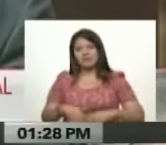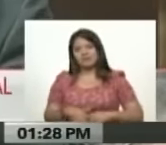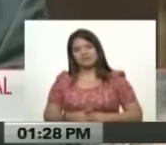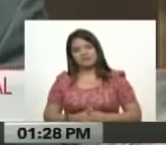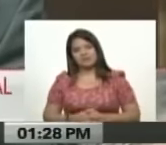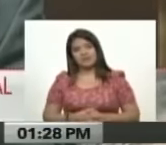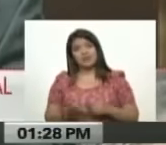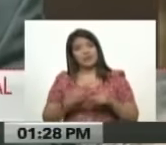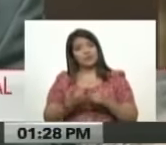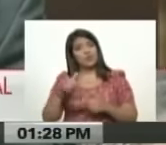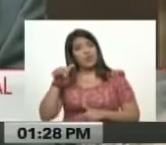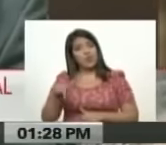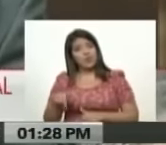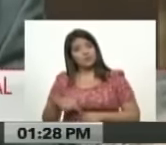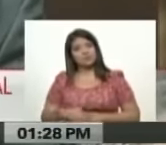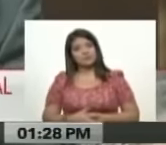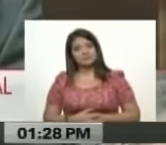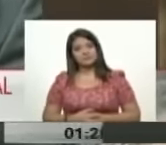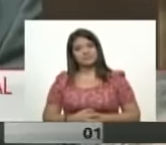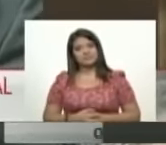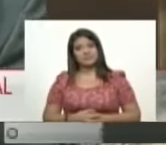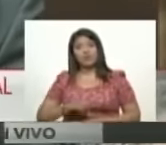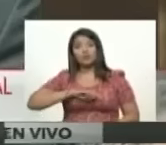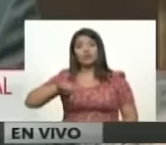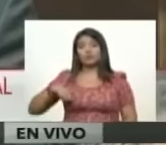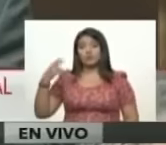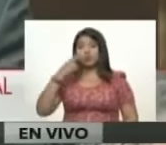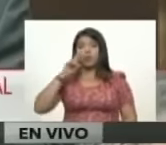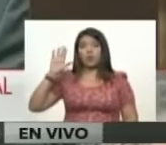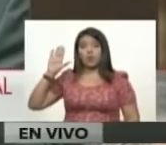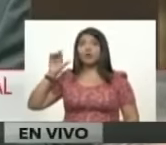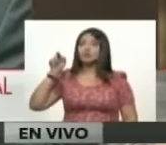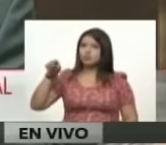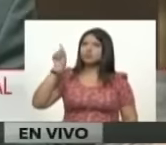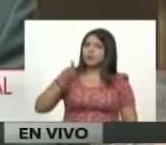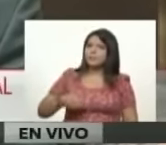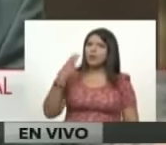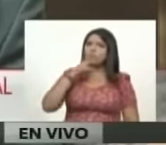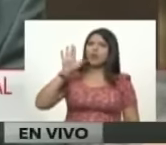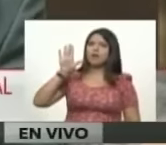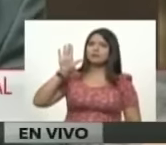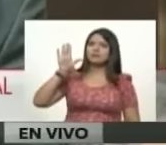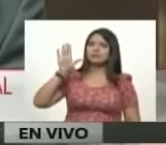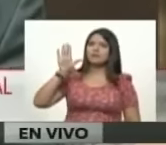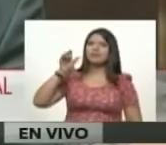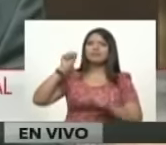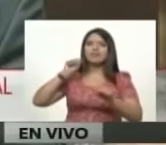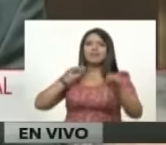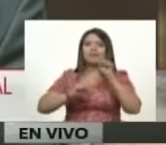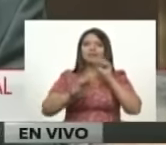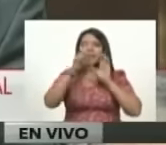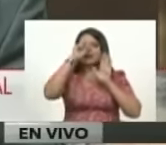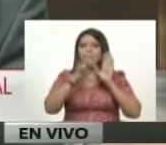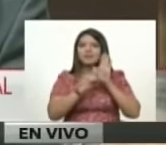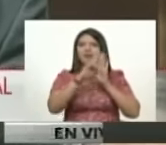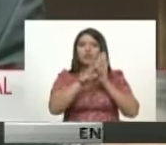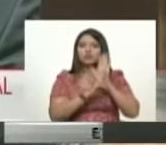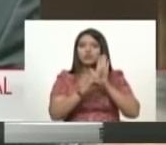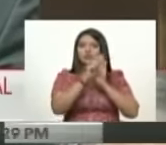Y hoy, presidente, hemos jurado, y usted lo juró también con nosotros, defender la Constitución y las